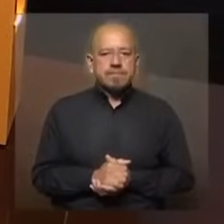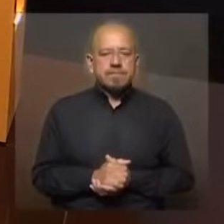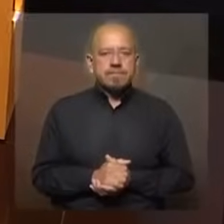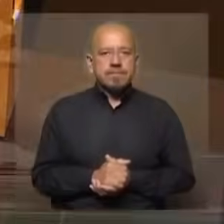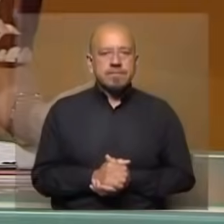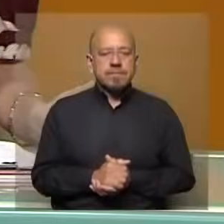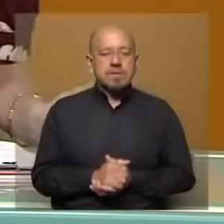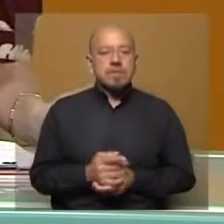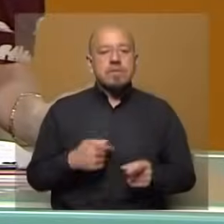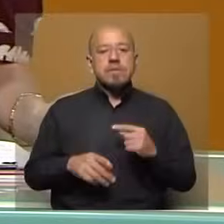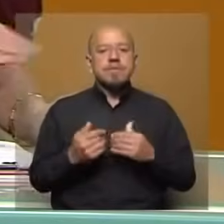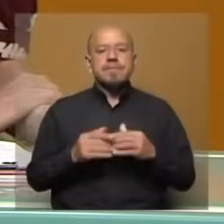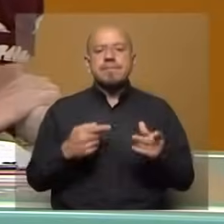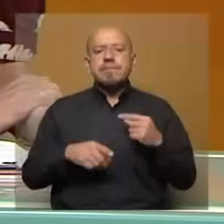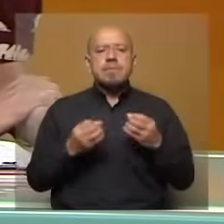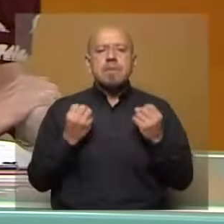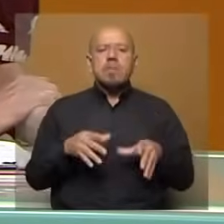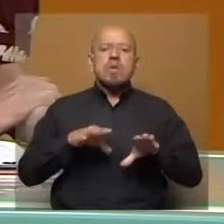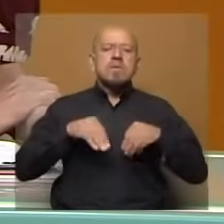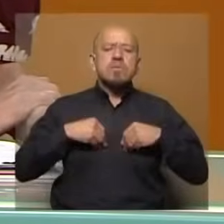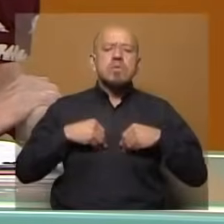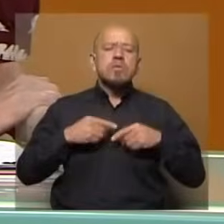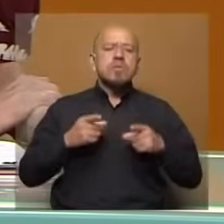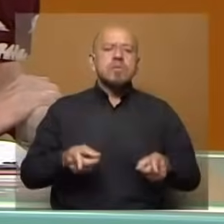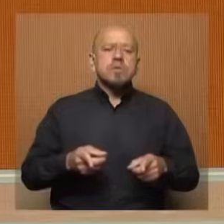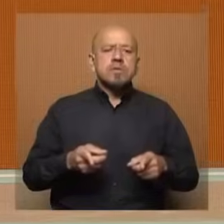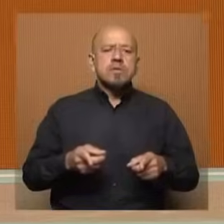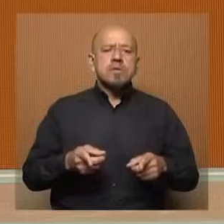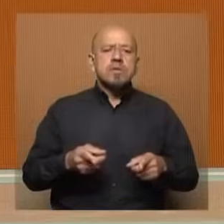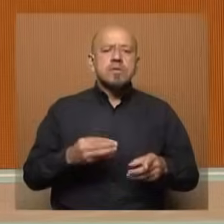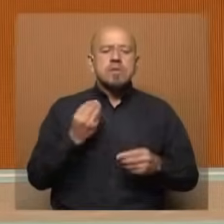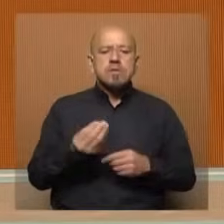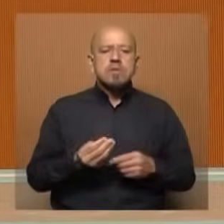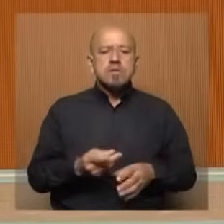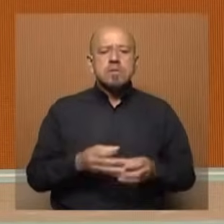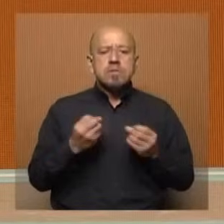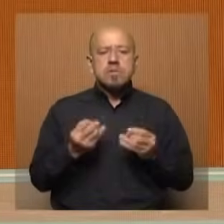Empecemos por la precandidatura. ¿Por qué aceptó ser precandidata? Bueno,